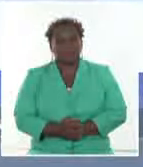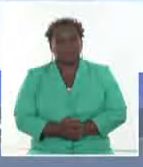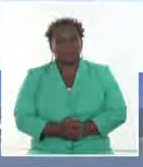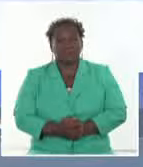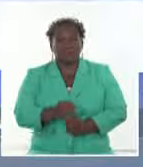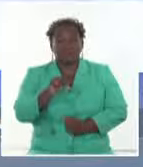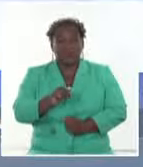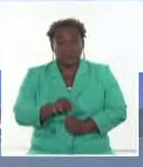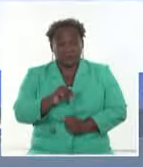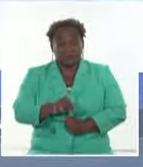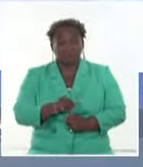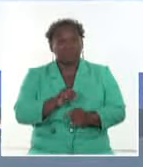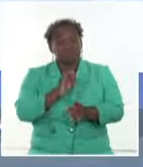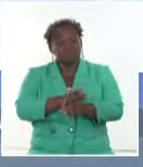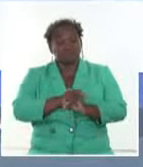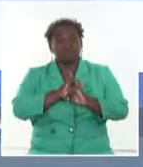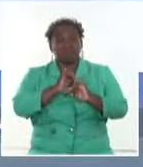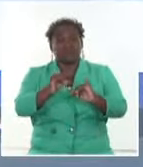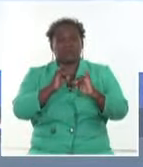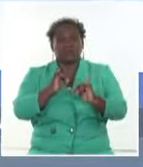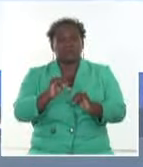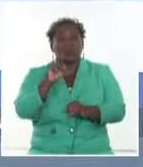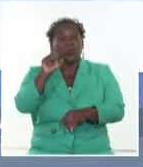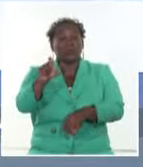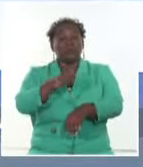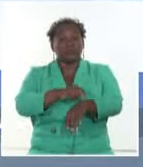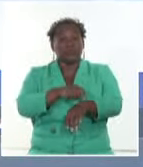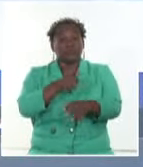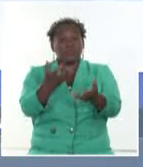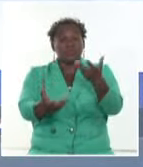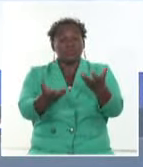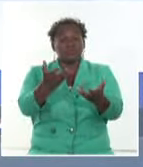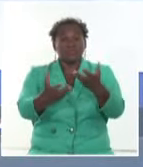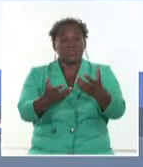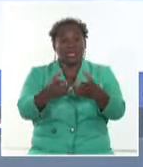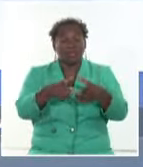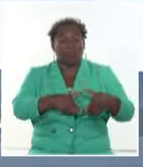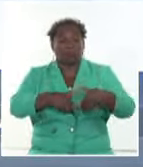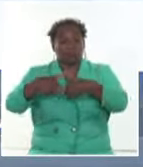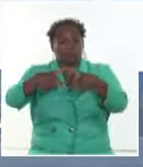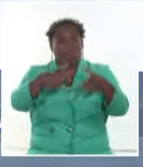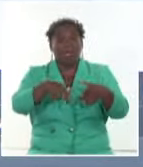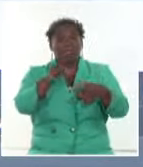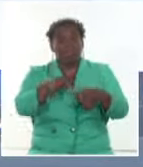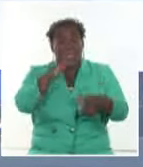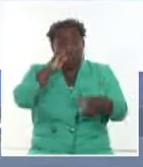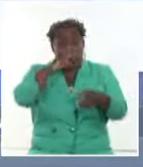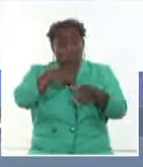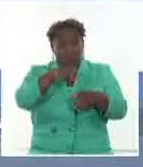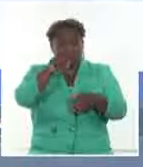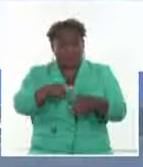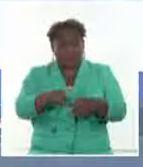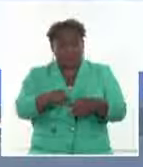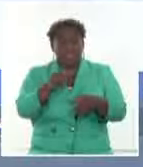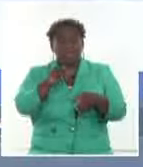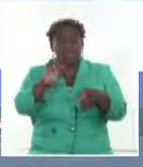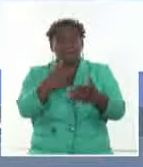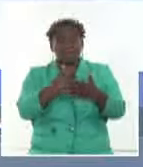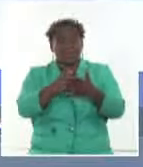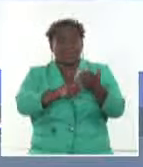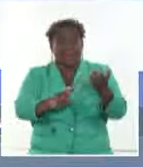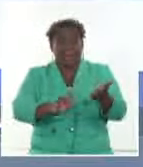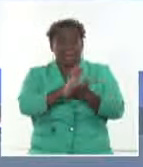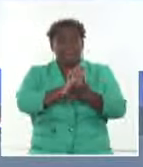Y hoy comenzamos con una noticia de último minuto. Un incendio en uno de los tanques de combustible de la termoeléctrica Antonio Guiteras de Matanzas se